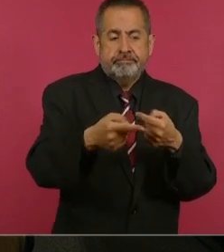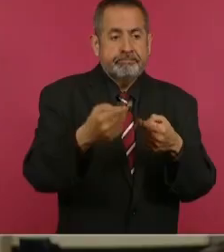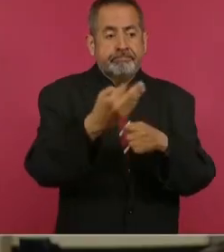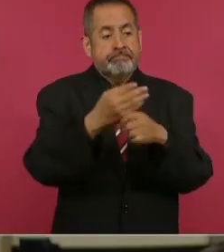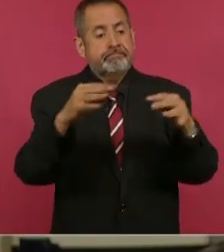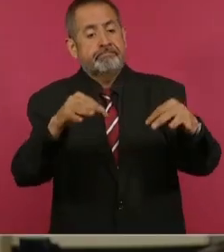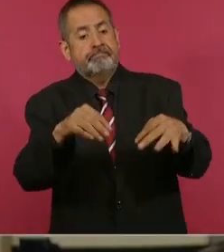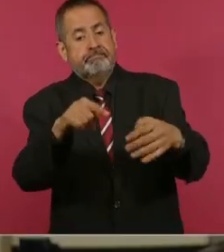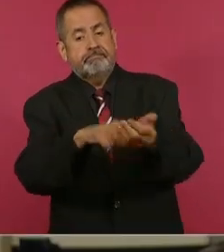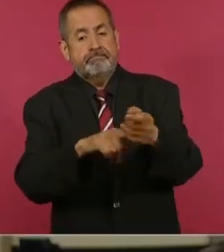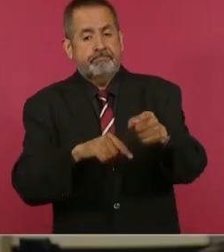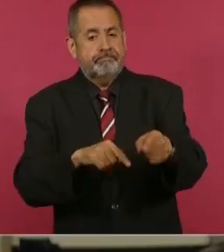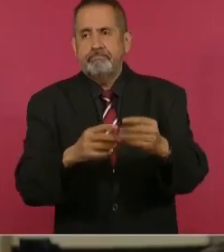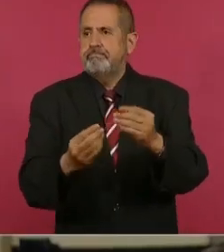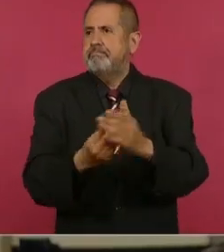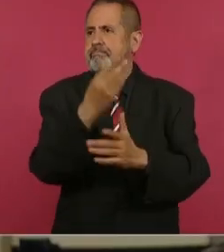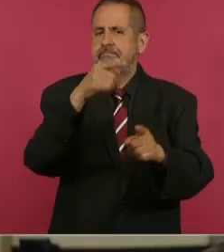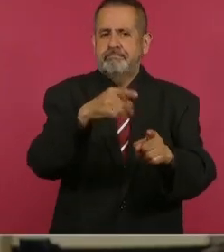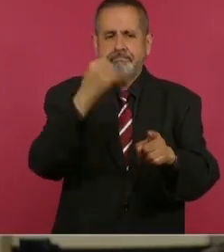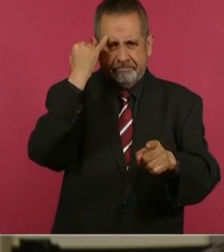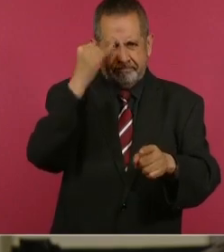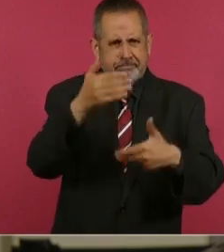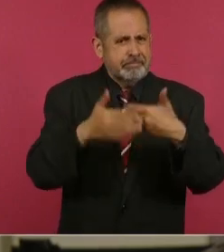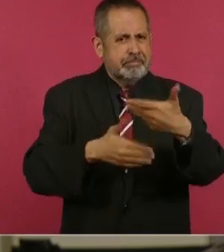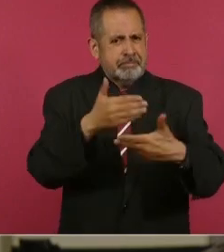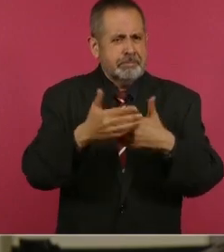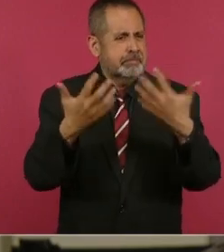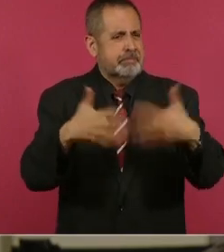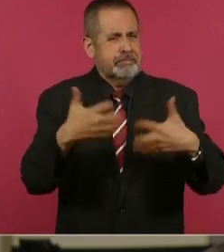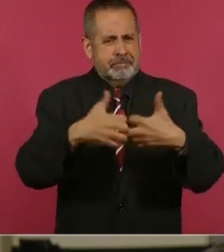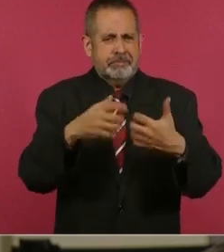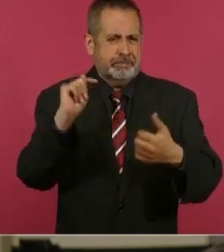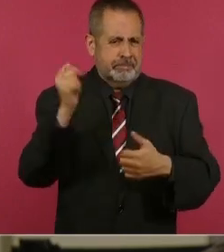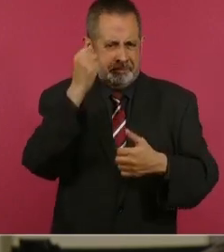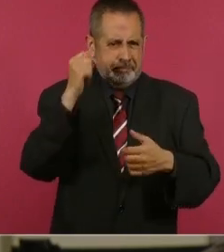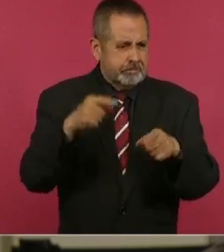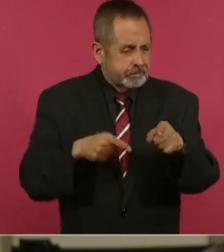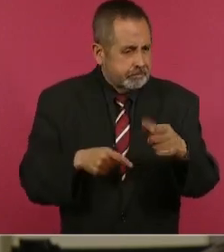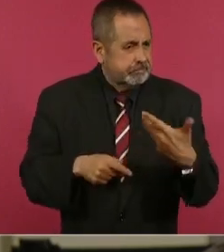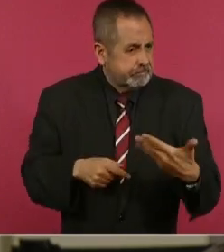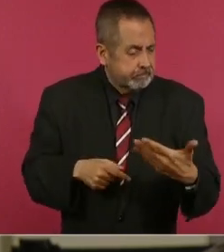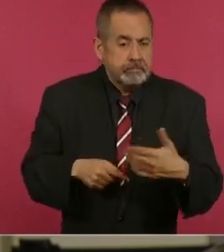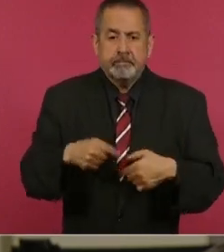o en el centro de este nuevo desarrollo industrial y tecnológico,